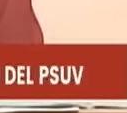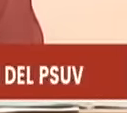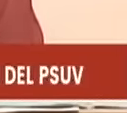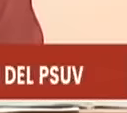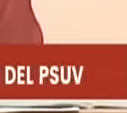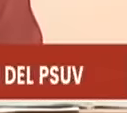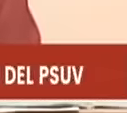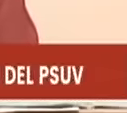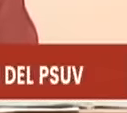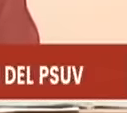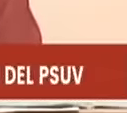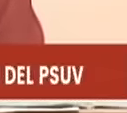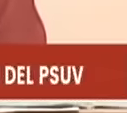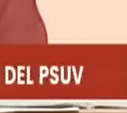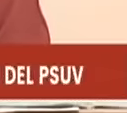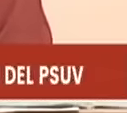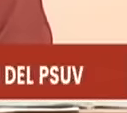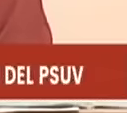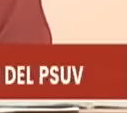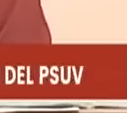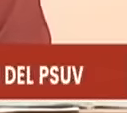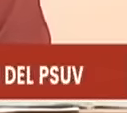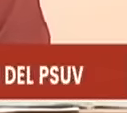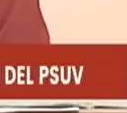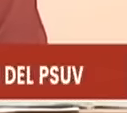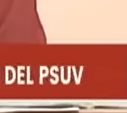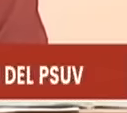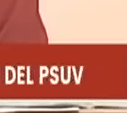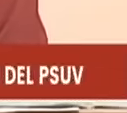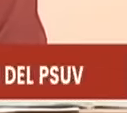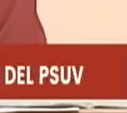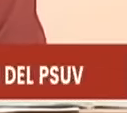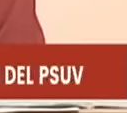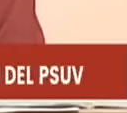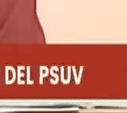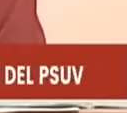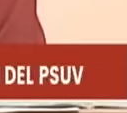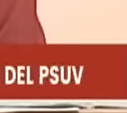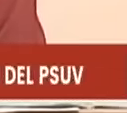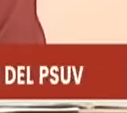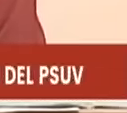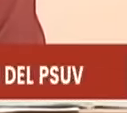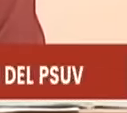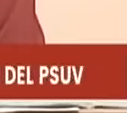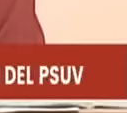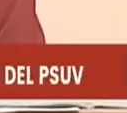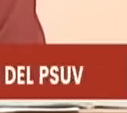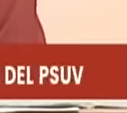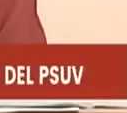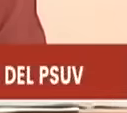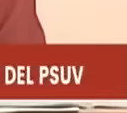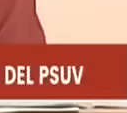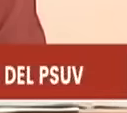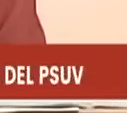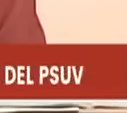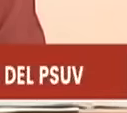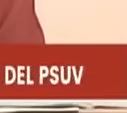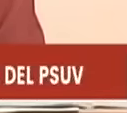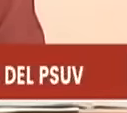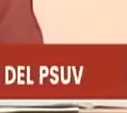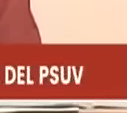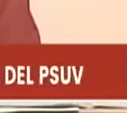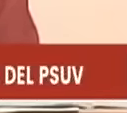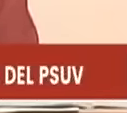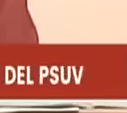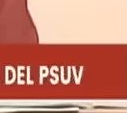cesado. Eso no nos va a descarrilar a nosotros, nosotros seguiremos por el camino correcto, el camino de la paz, de la